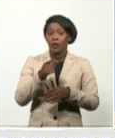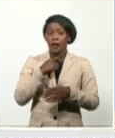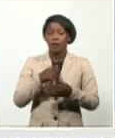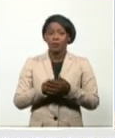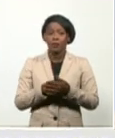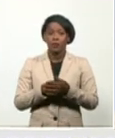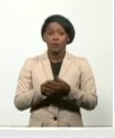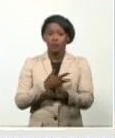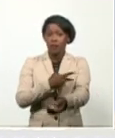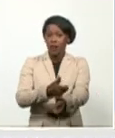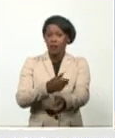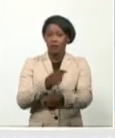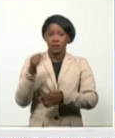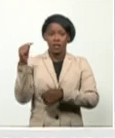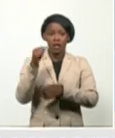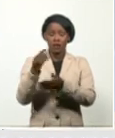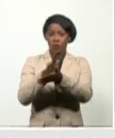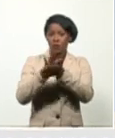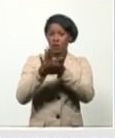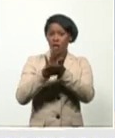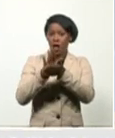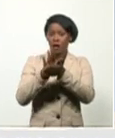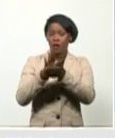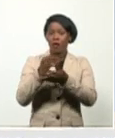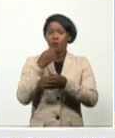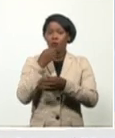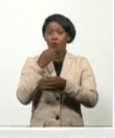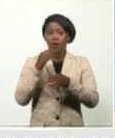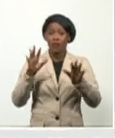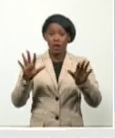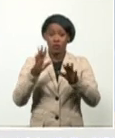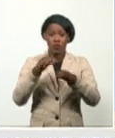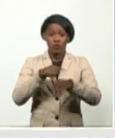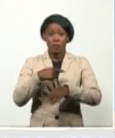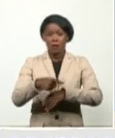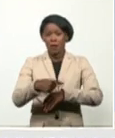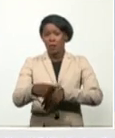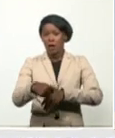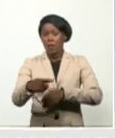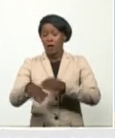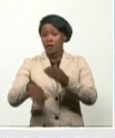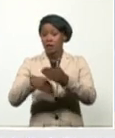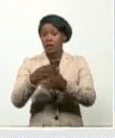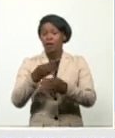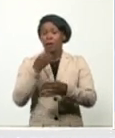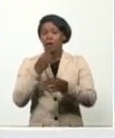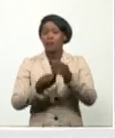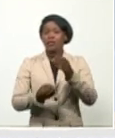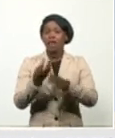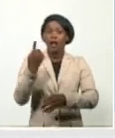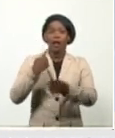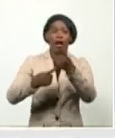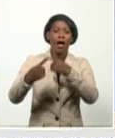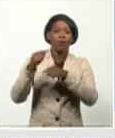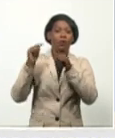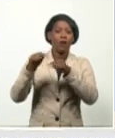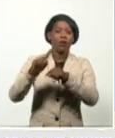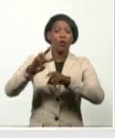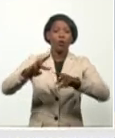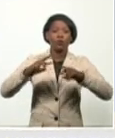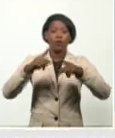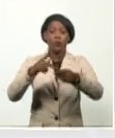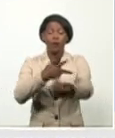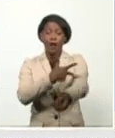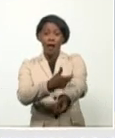puede hacerse positiva a la COVID-19 y por lo tanto estaríamos dando, el estudio se lo puede hacer el primer